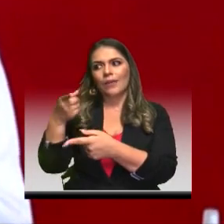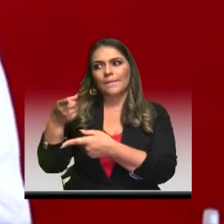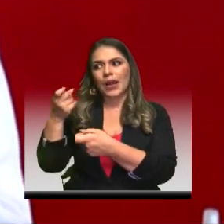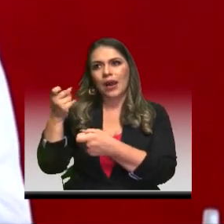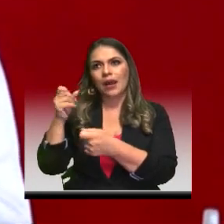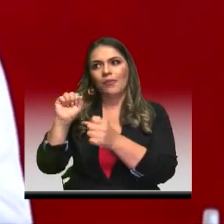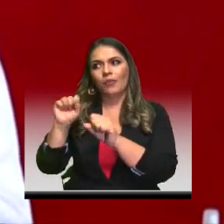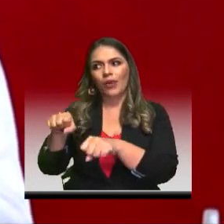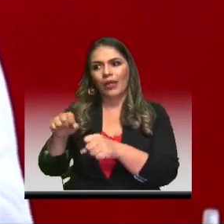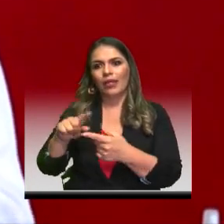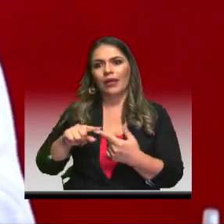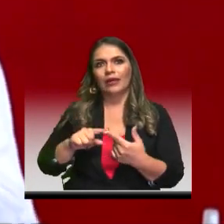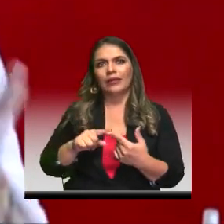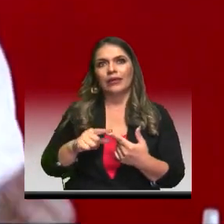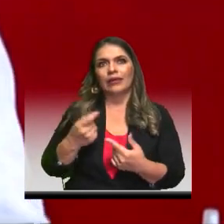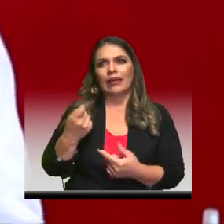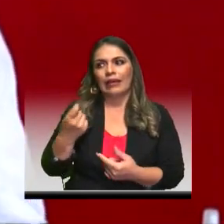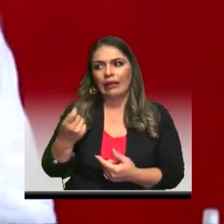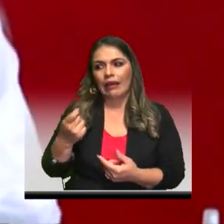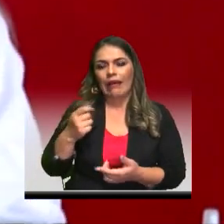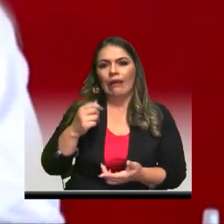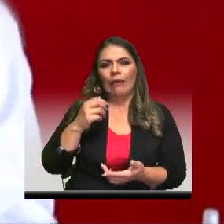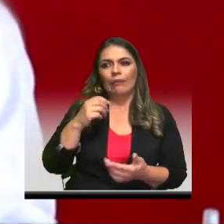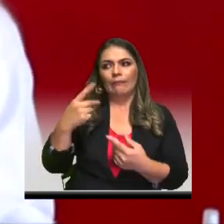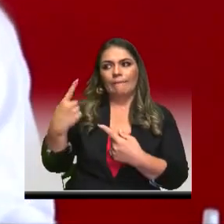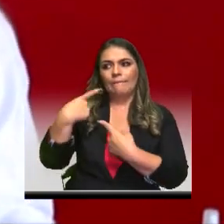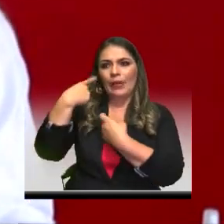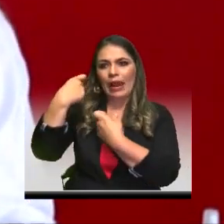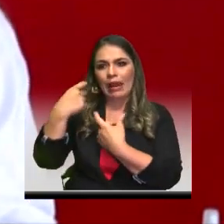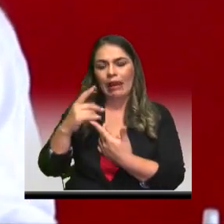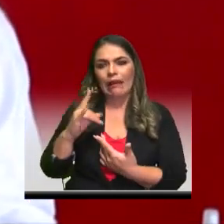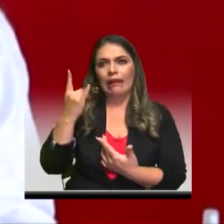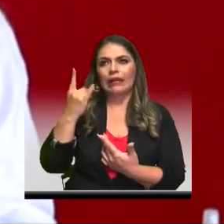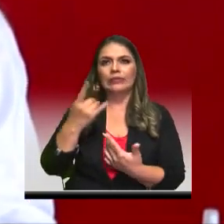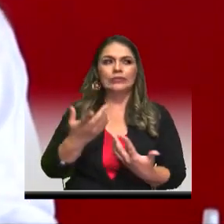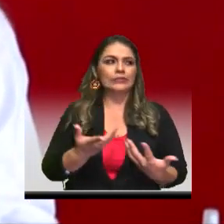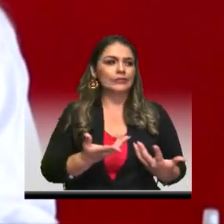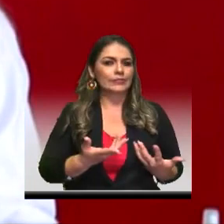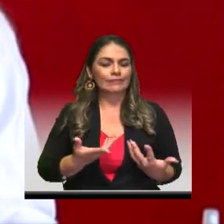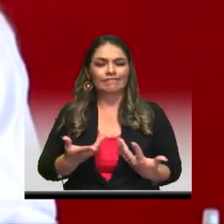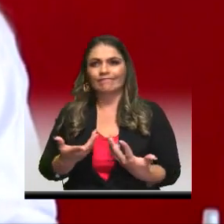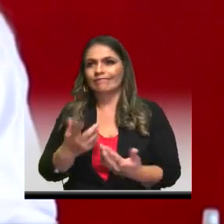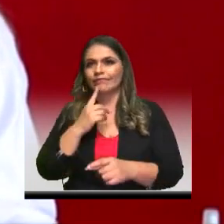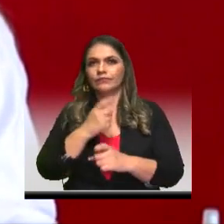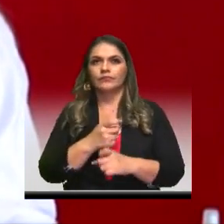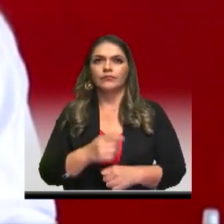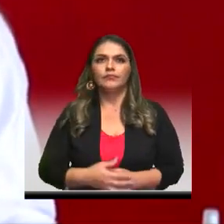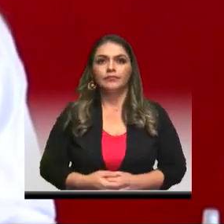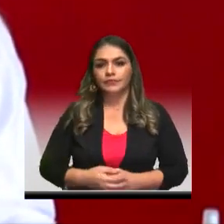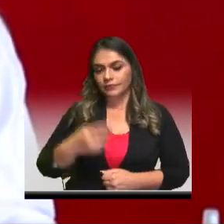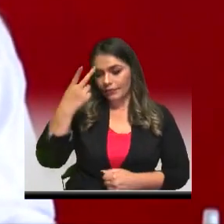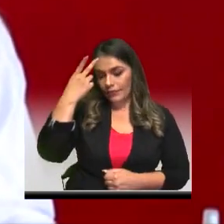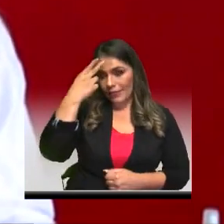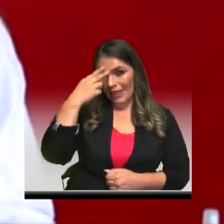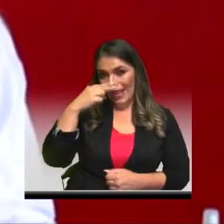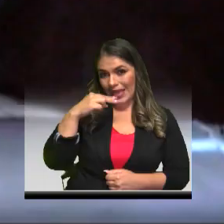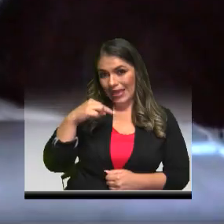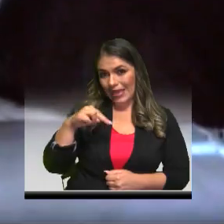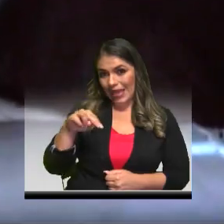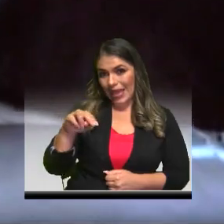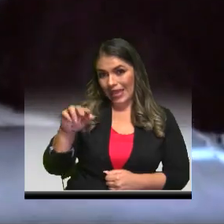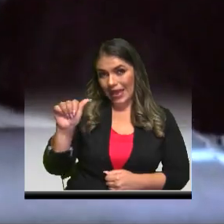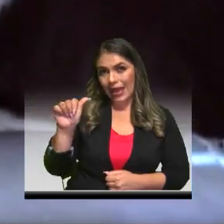una vulnerabilidad, ¿no? en mi persona. Entonces, pero claro, mis hijas, mis